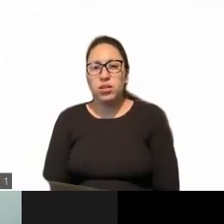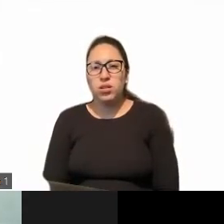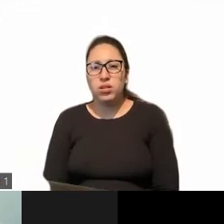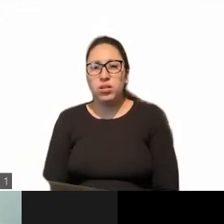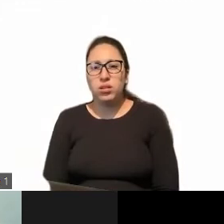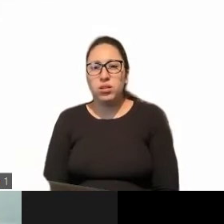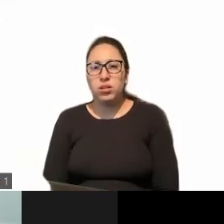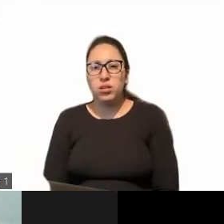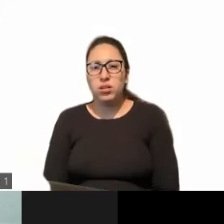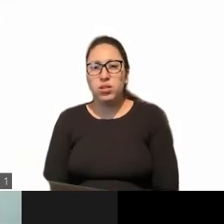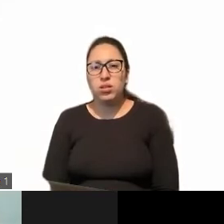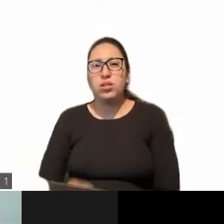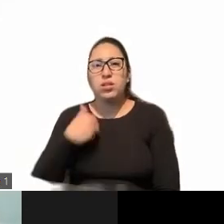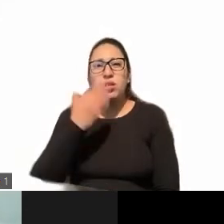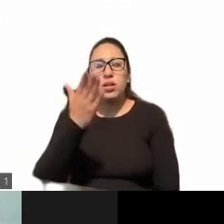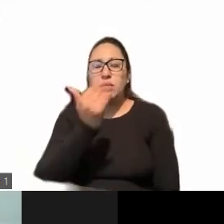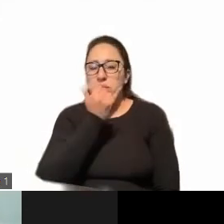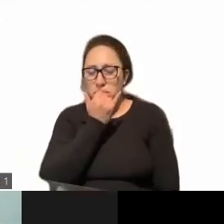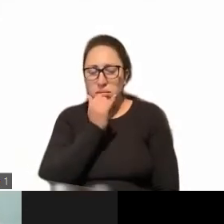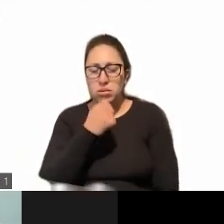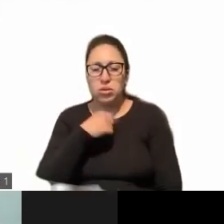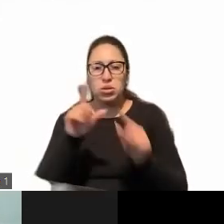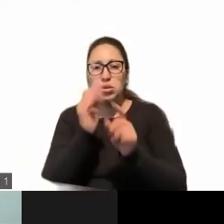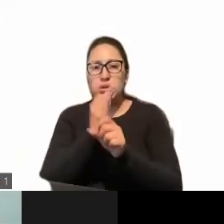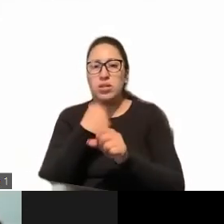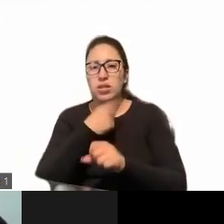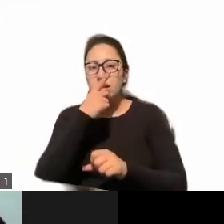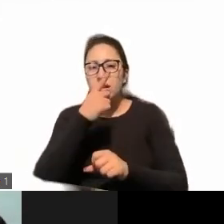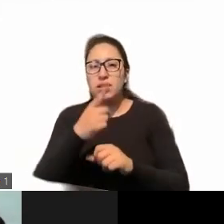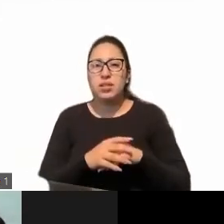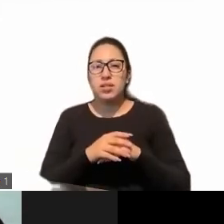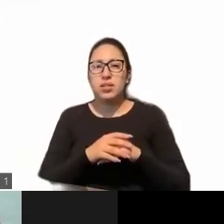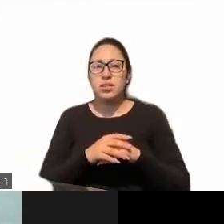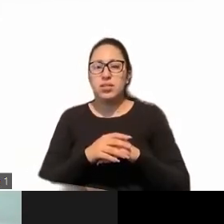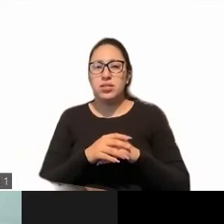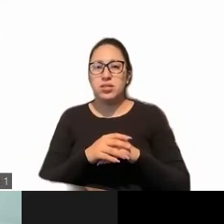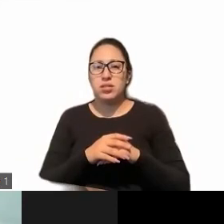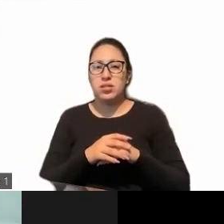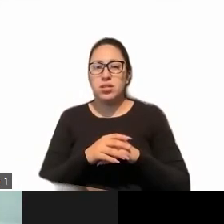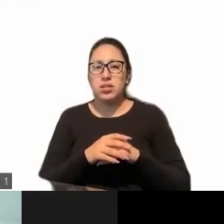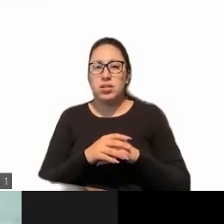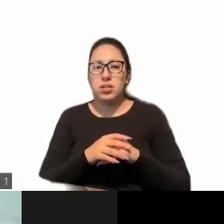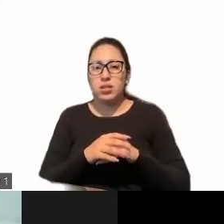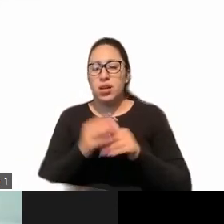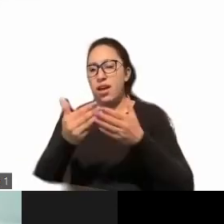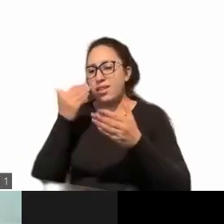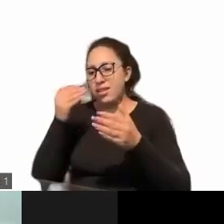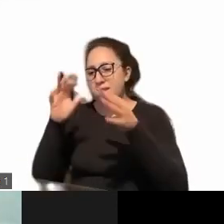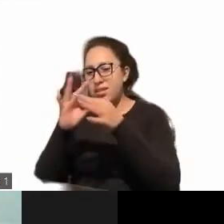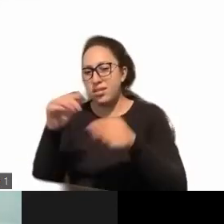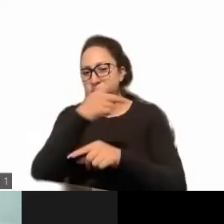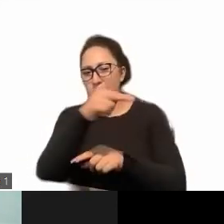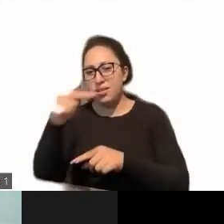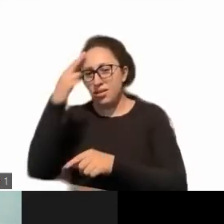Perdón, a ver, yo nada más quisiera decirles que ninguna de las, o sea, partiendo del argumento que se da de que hay tiempos